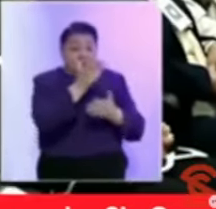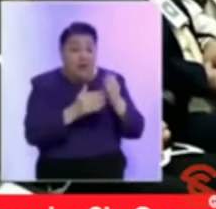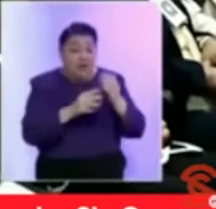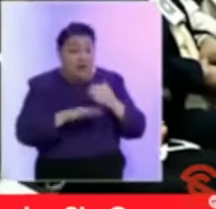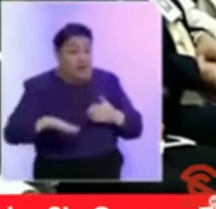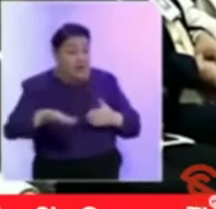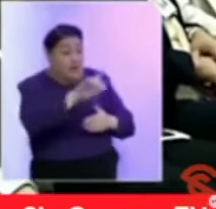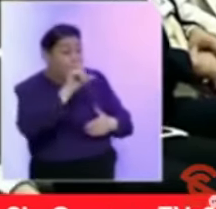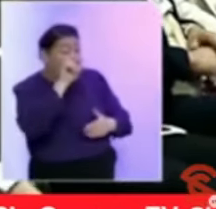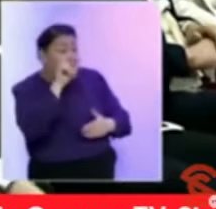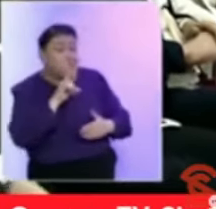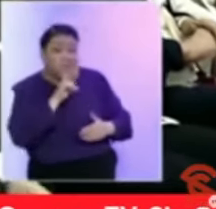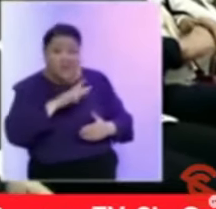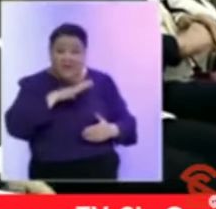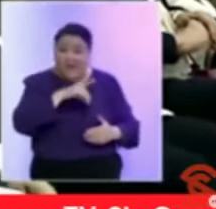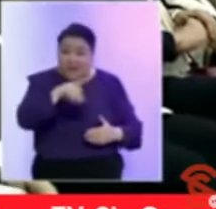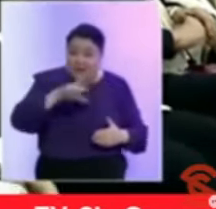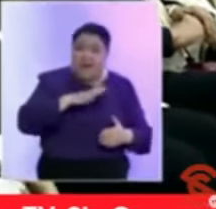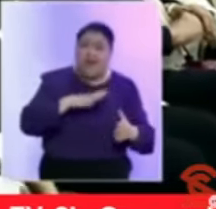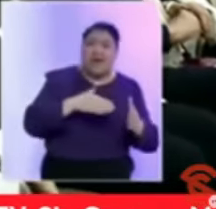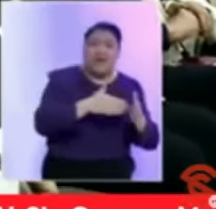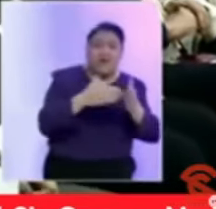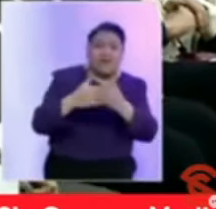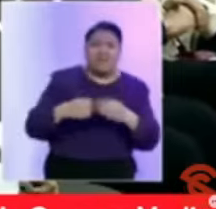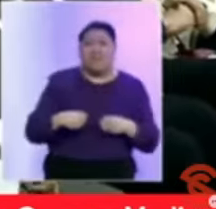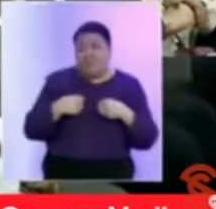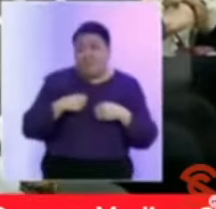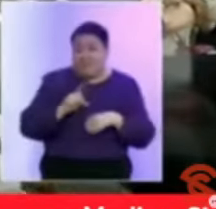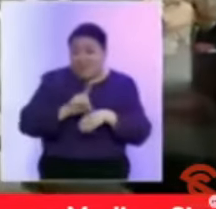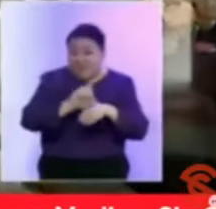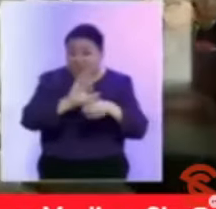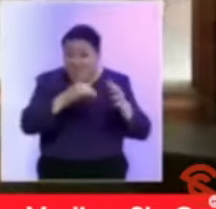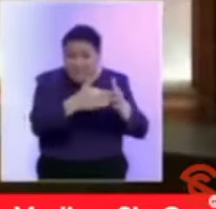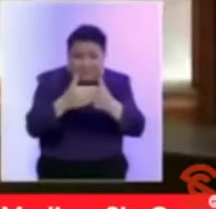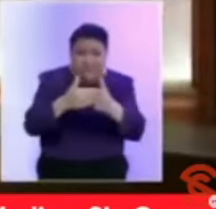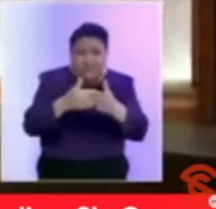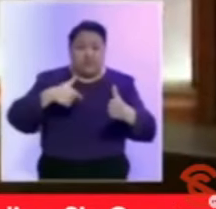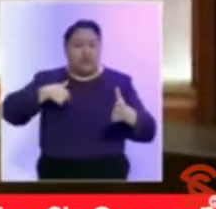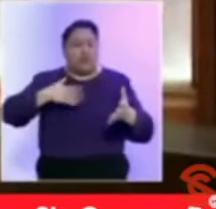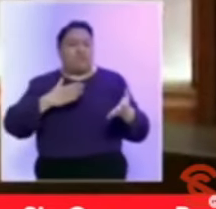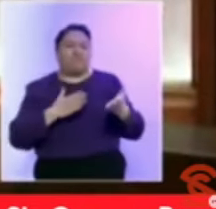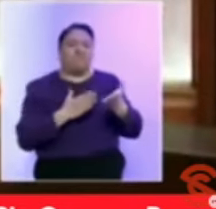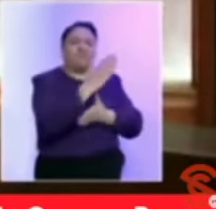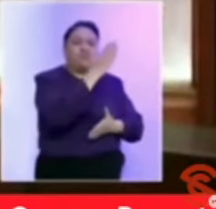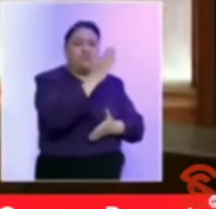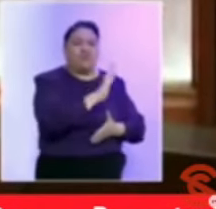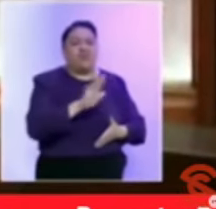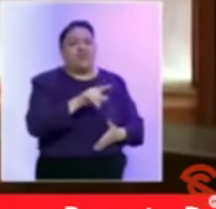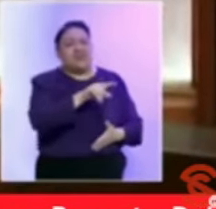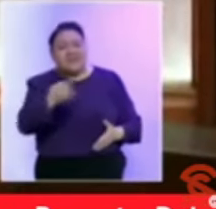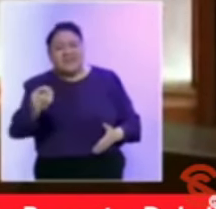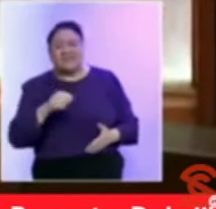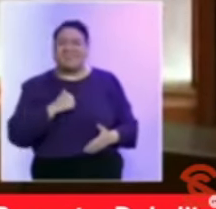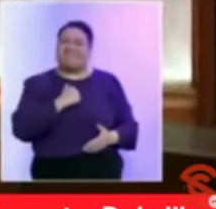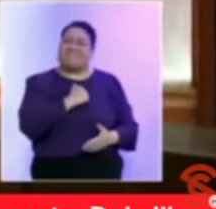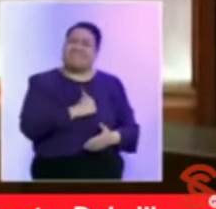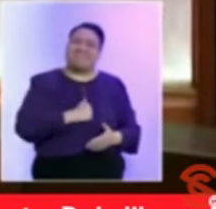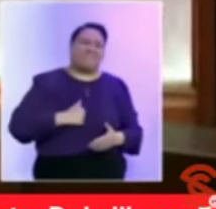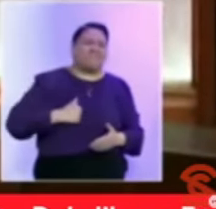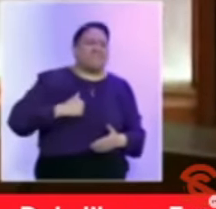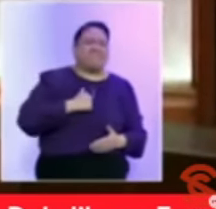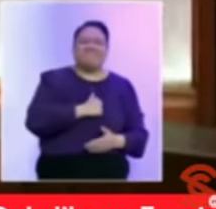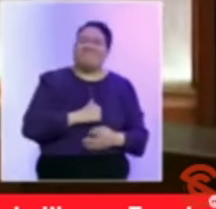las mujeres enfrentan en su cotidianidad realidad que duele pero al mismo